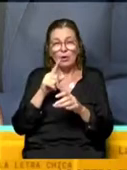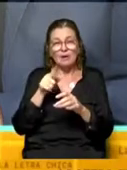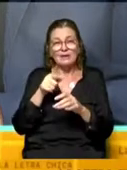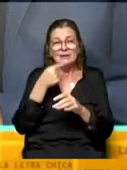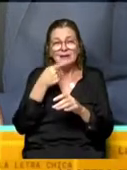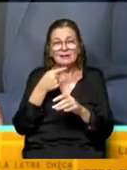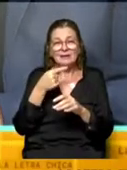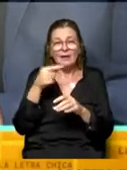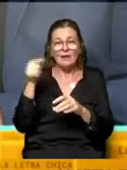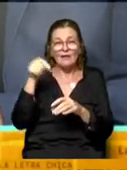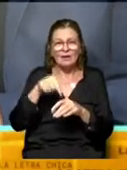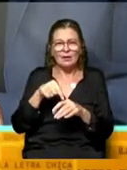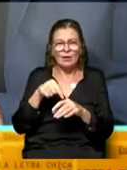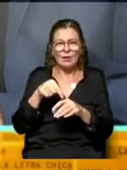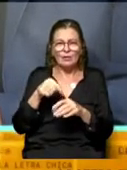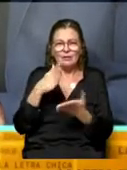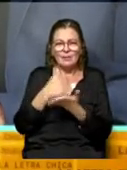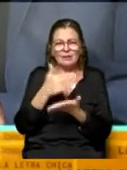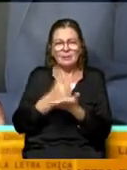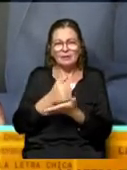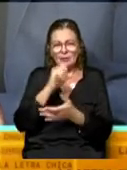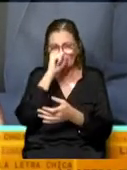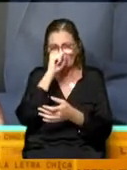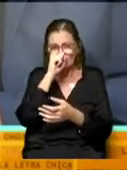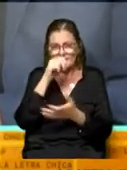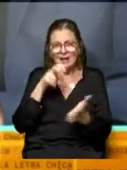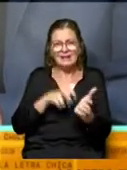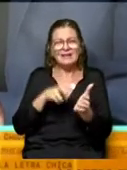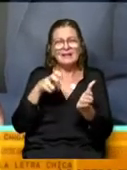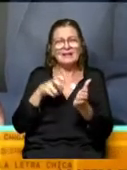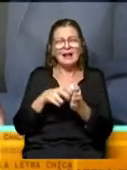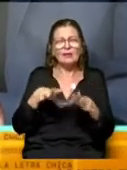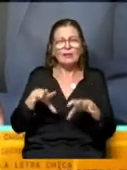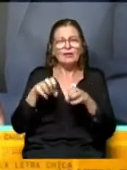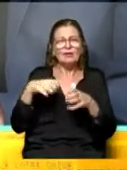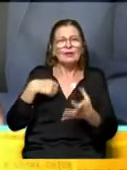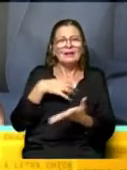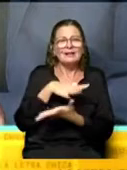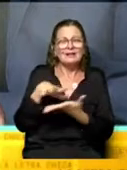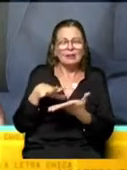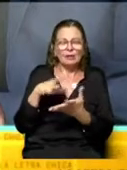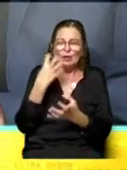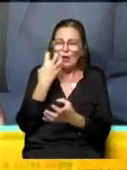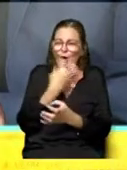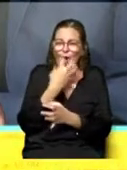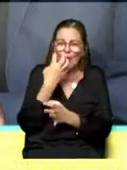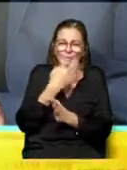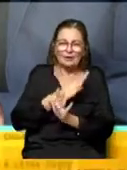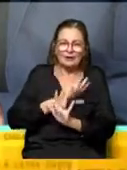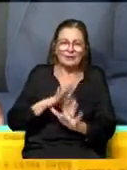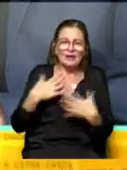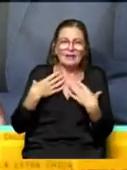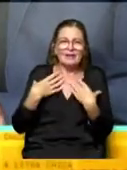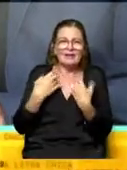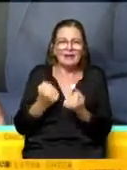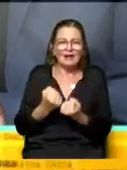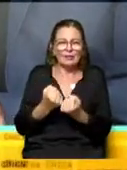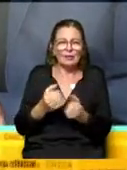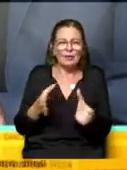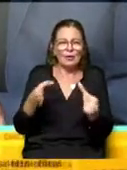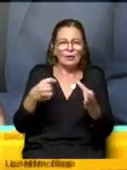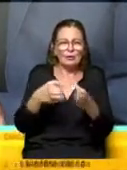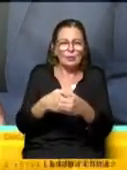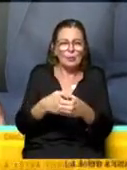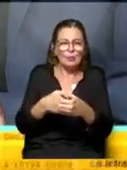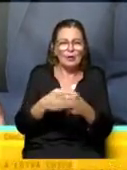Vengo desgarrada del departamento de Florida y de Salto, viviendo situaciones gravísimas en salud, equipos